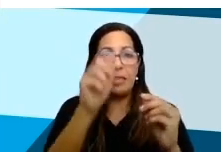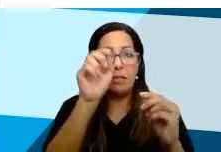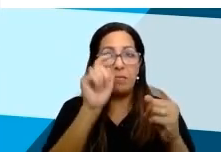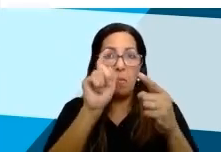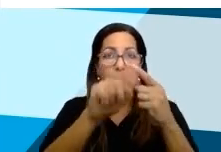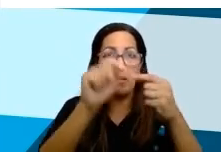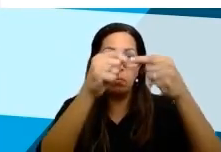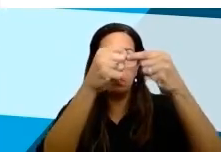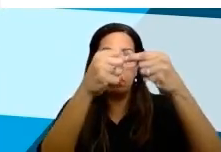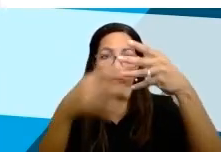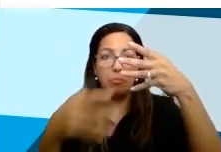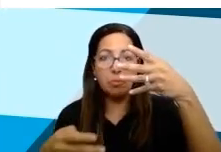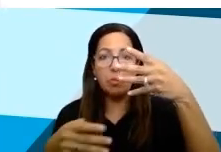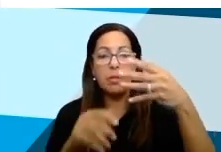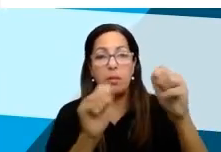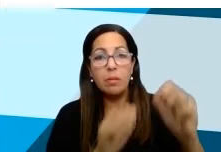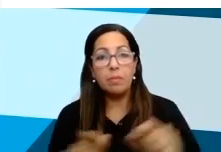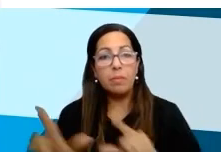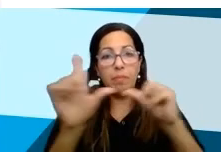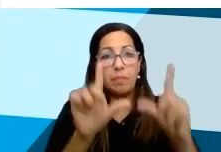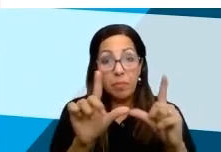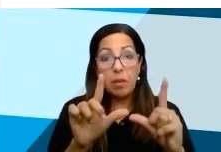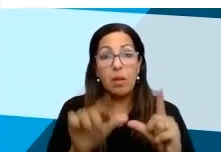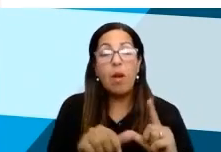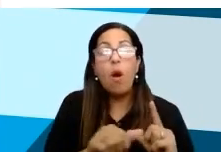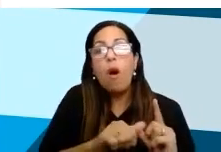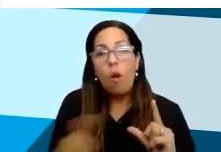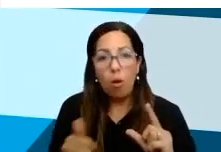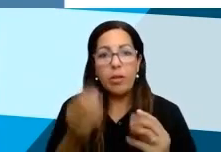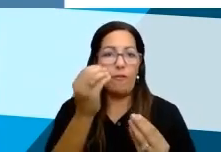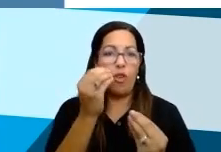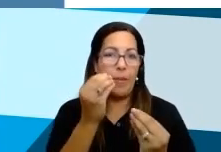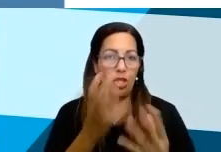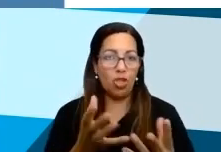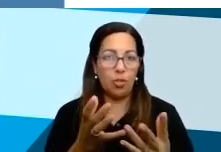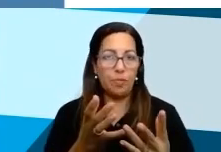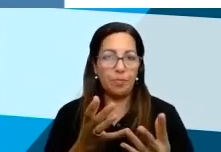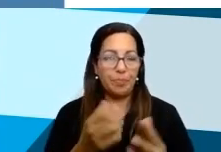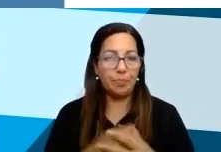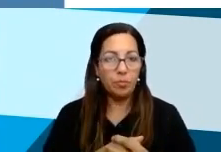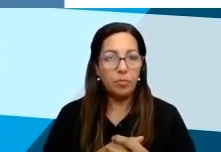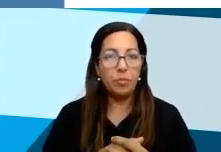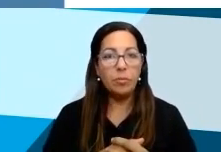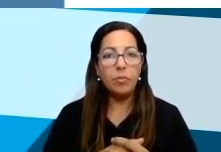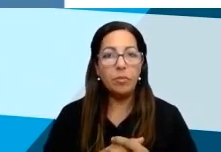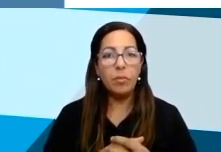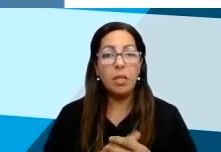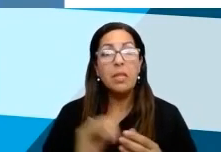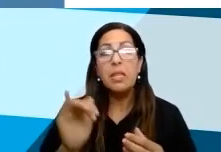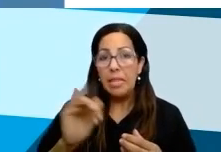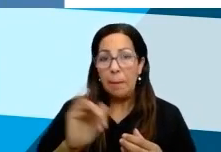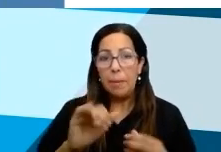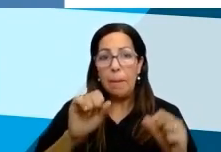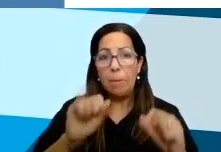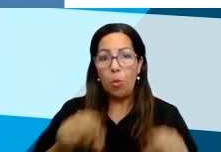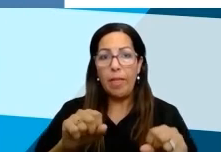van a otra página donde van a obtener otro tipo de información. Igualmente podrían acceder a